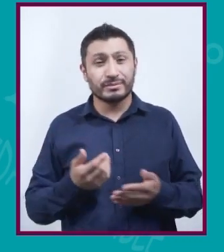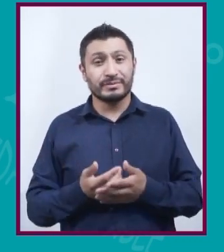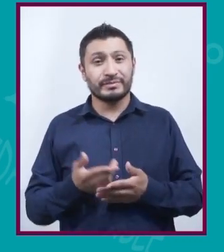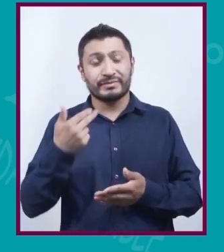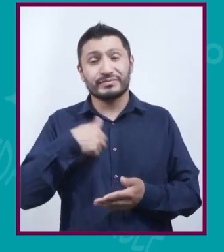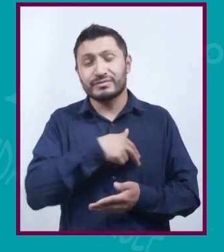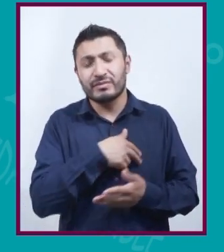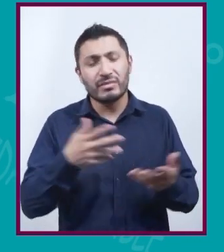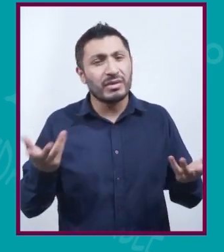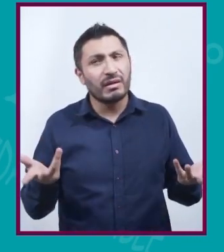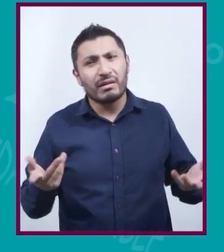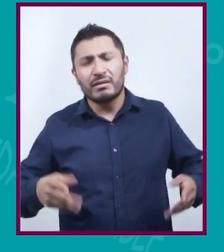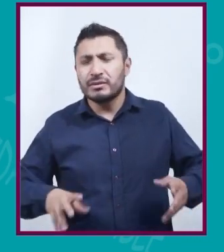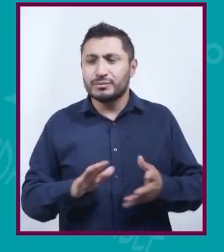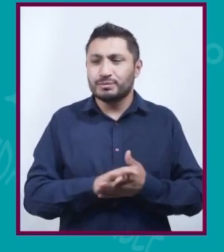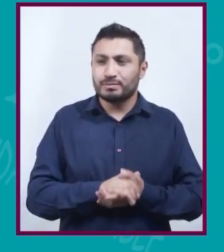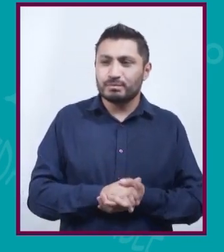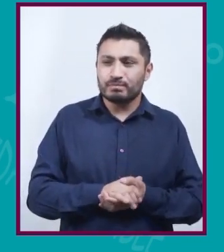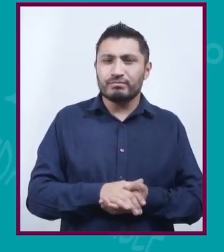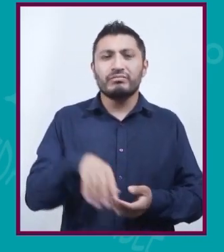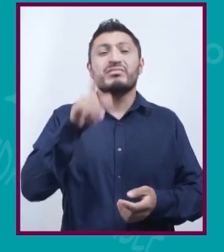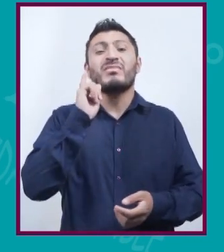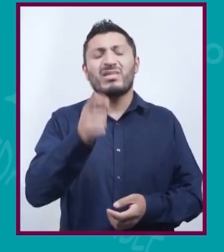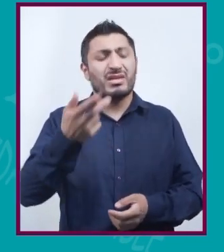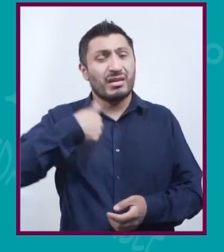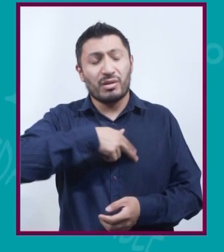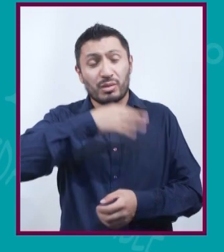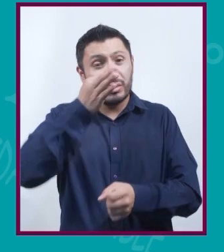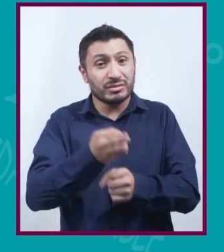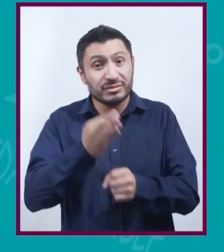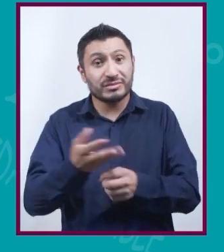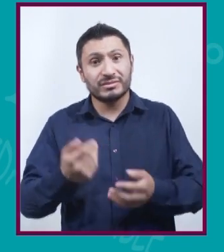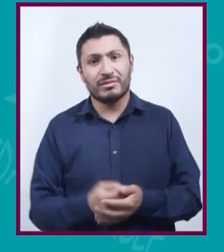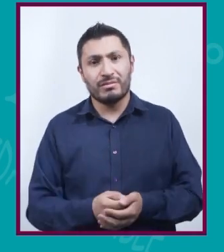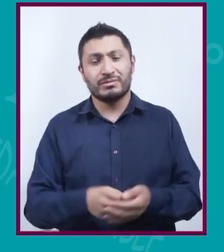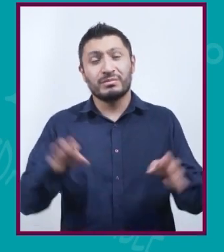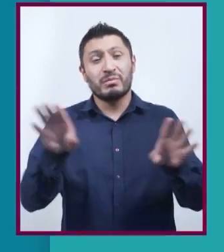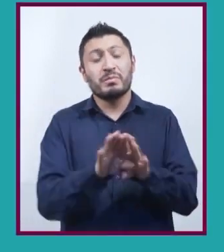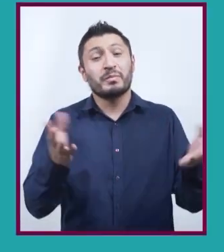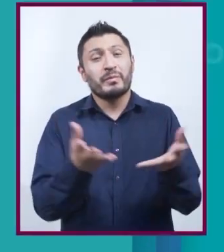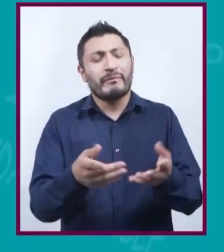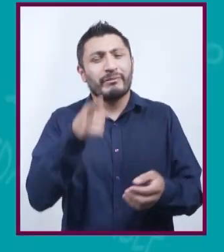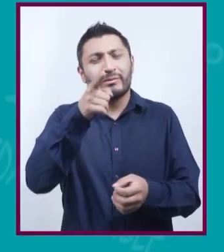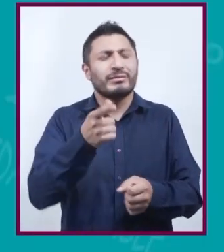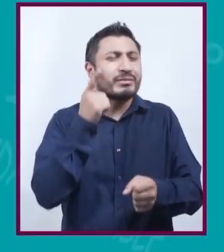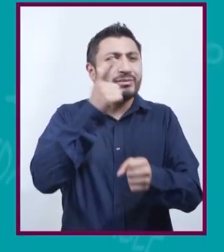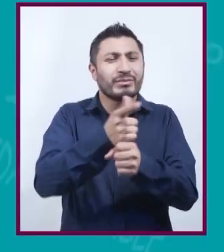el pasado que nos llevó al que somos ahorita.